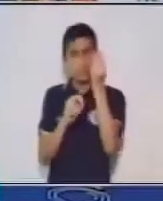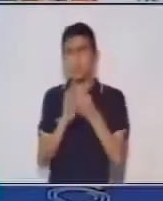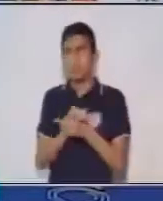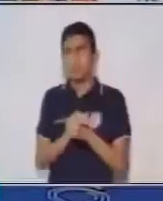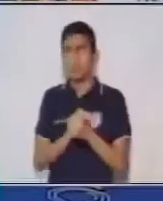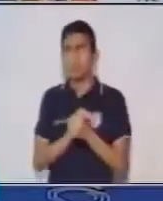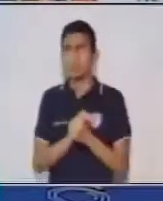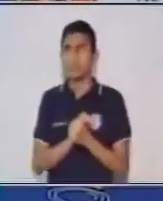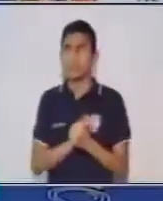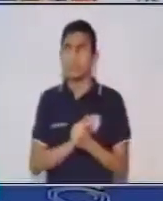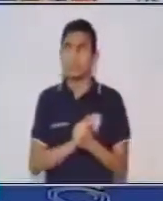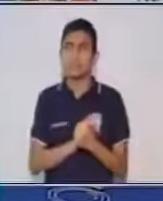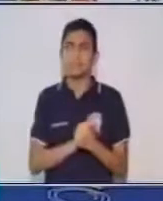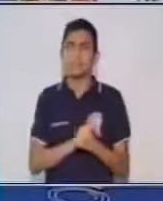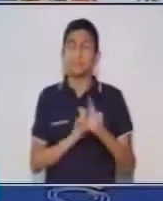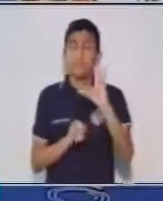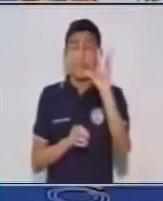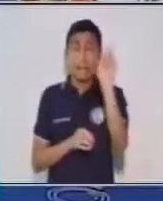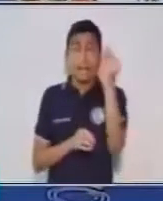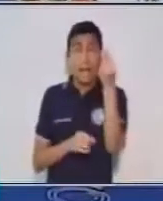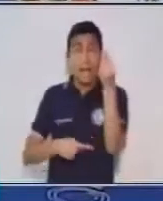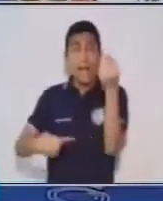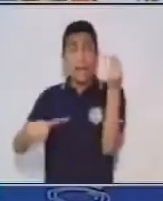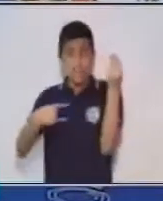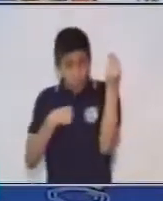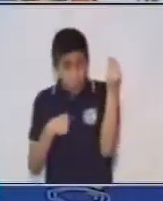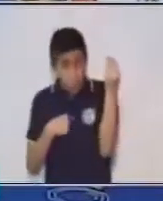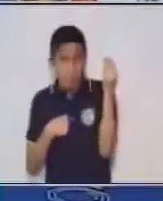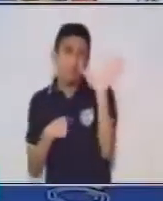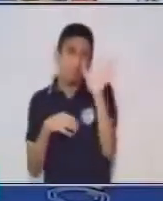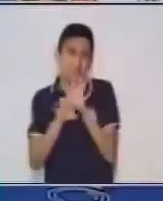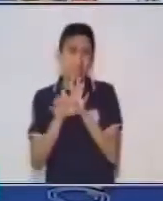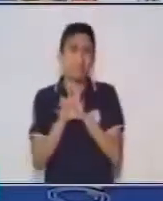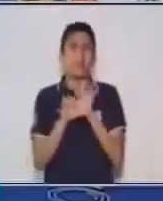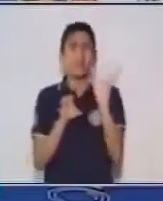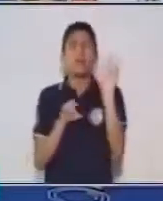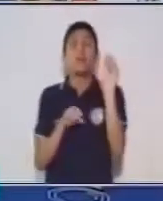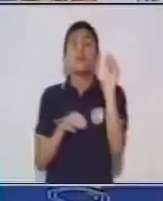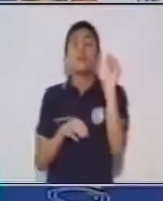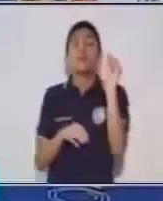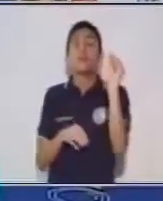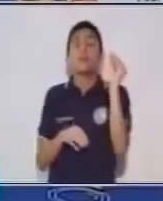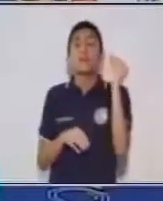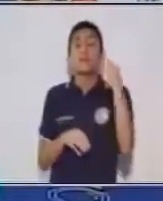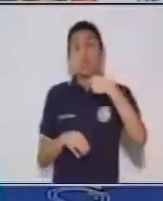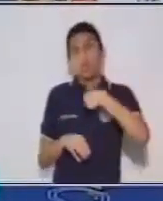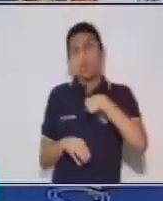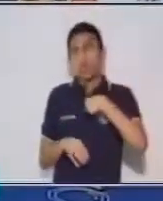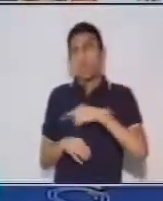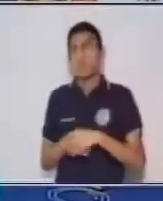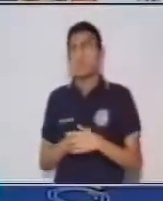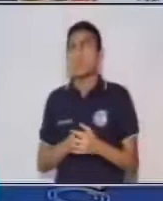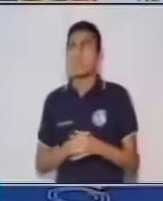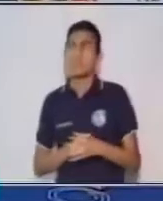preposición. Que yo, y si lo queremos decir en presente, llore.